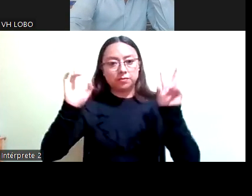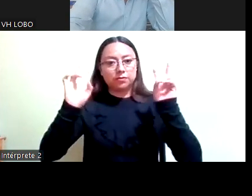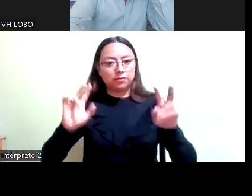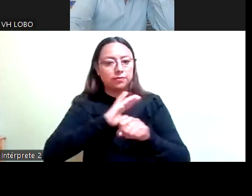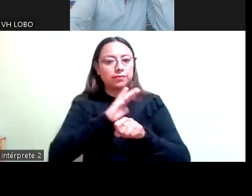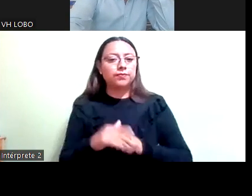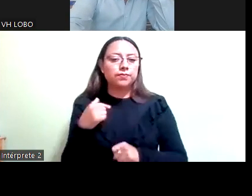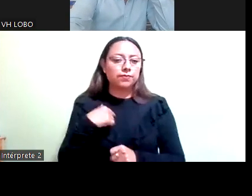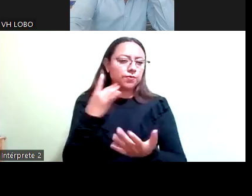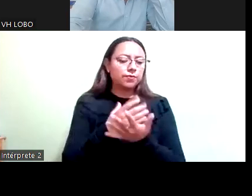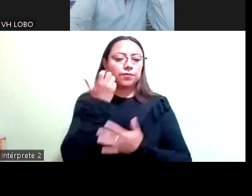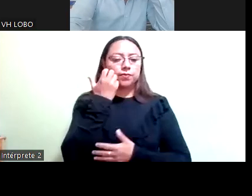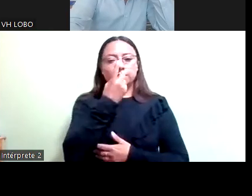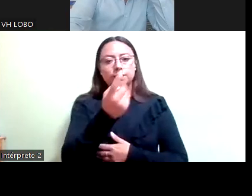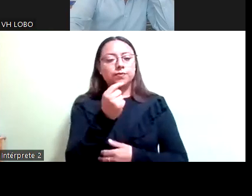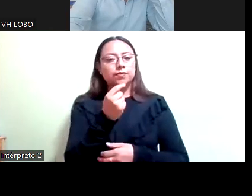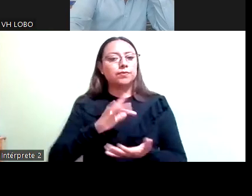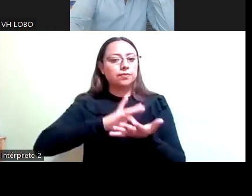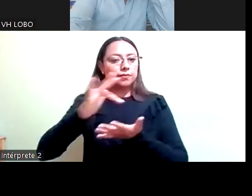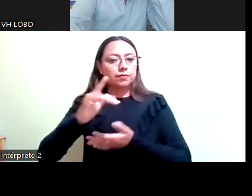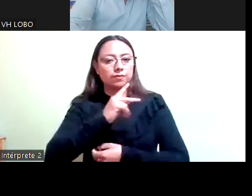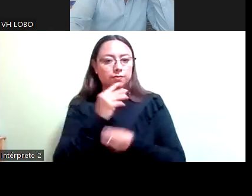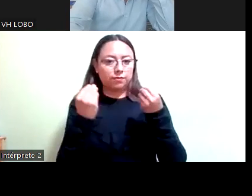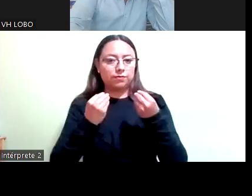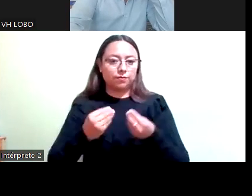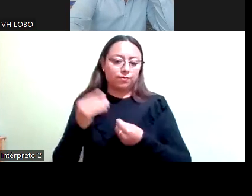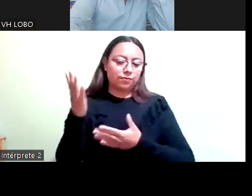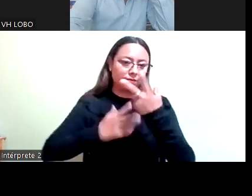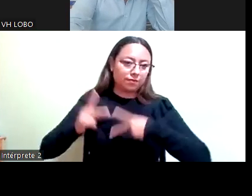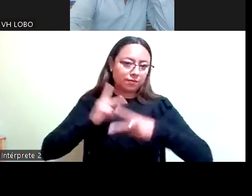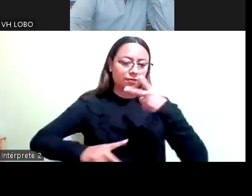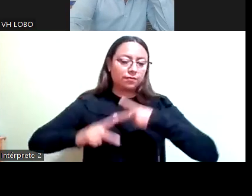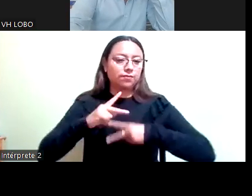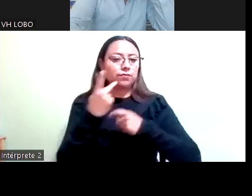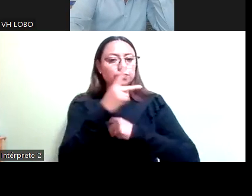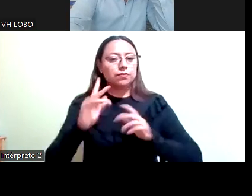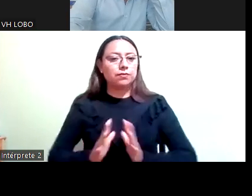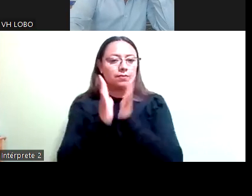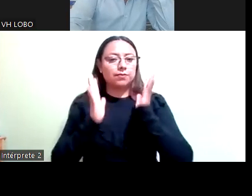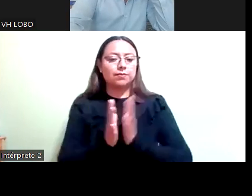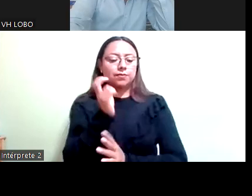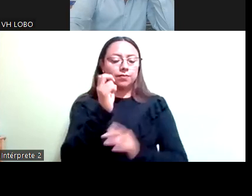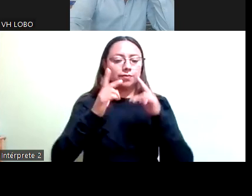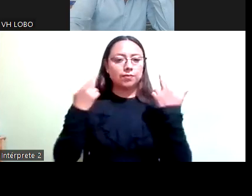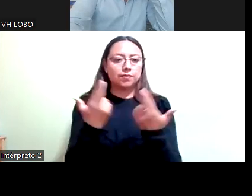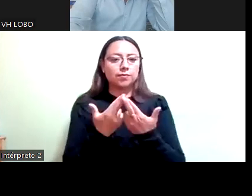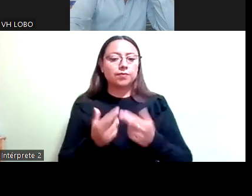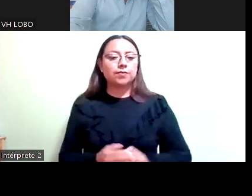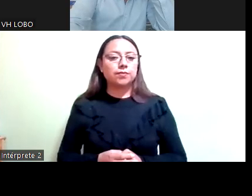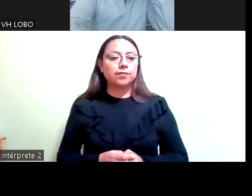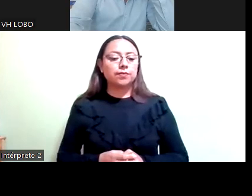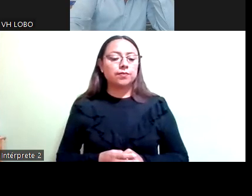decirles que agradezco mucho su presencia y su participación en esta sesión, y por